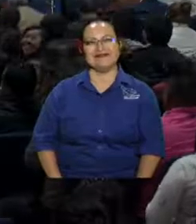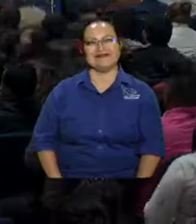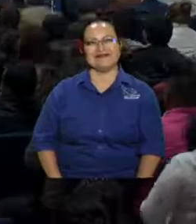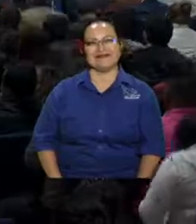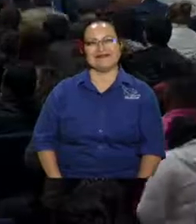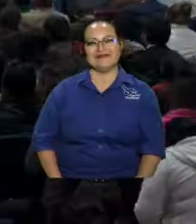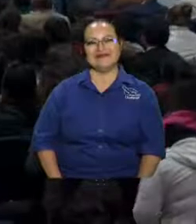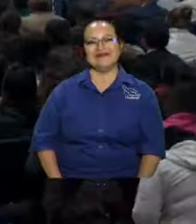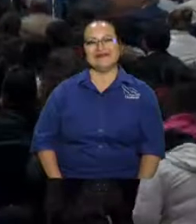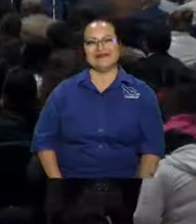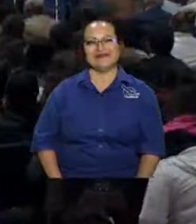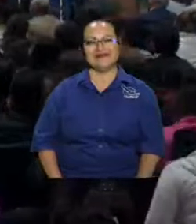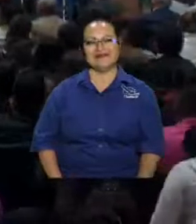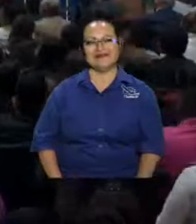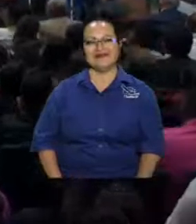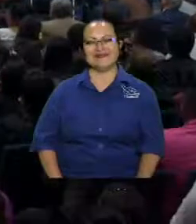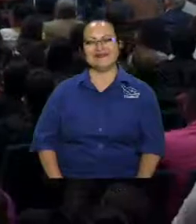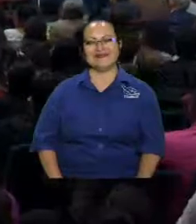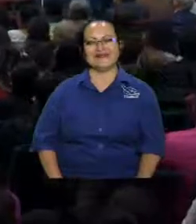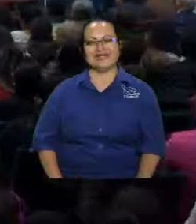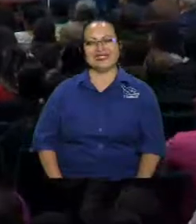traías.